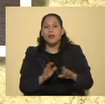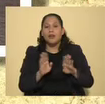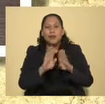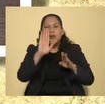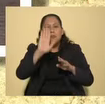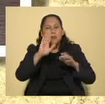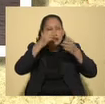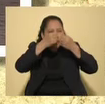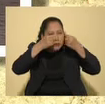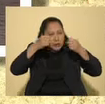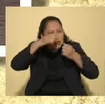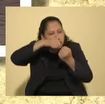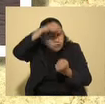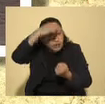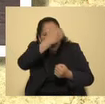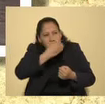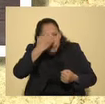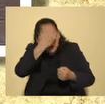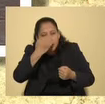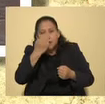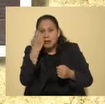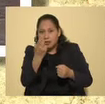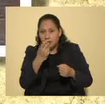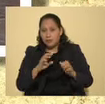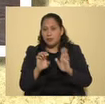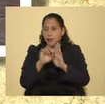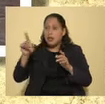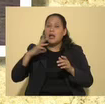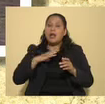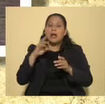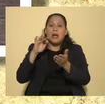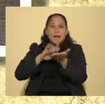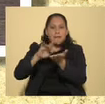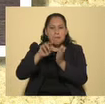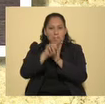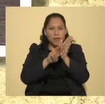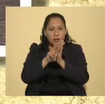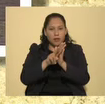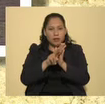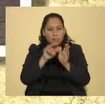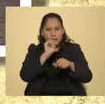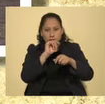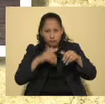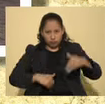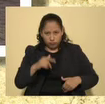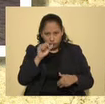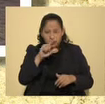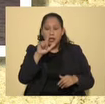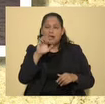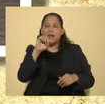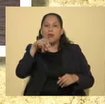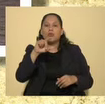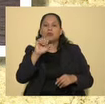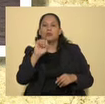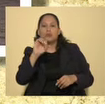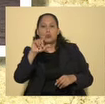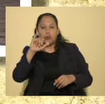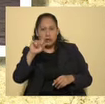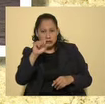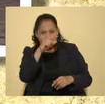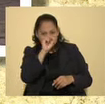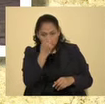¿no? Debo decir que además colaboró un videoasta, Joe Solís, y la obra tiene una videoinstalación hecha en distintos